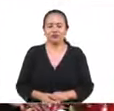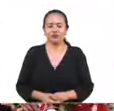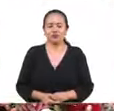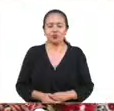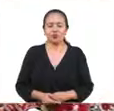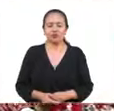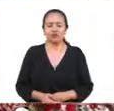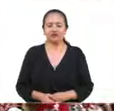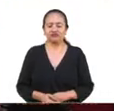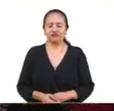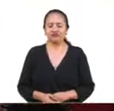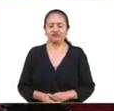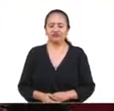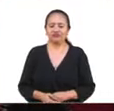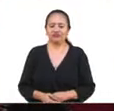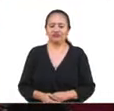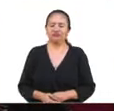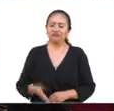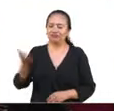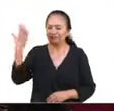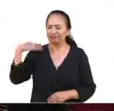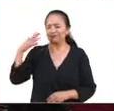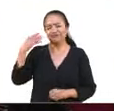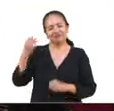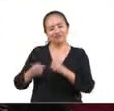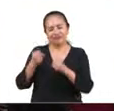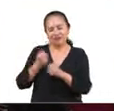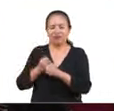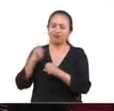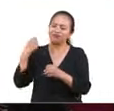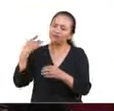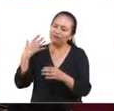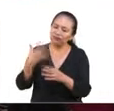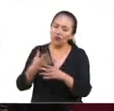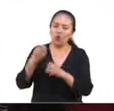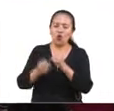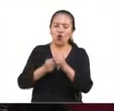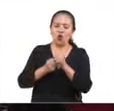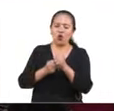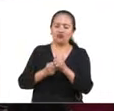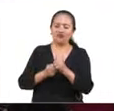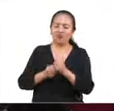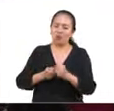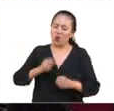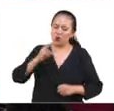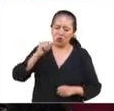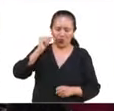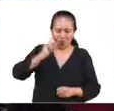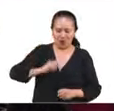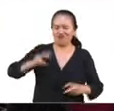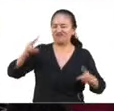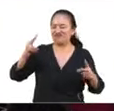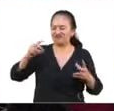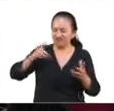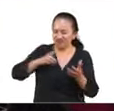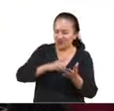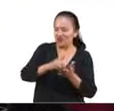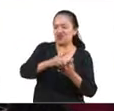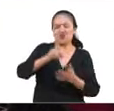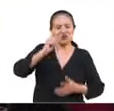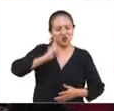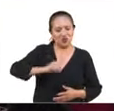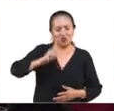Por años se han conmemorado las luchas de los derechos de las mujeres y podemos decir que al día de hoy se